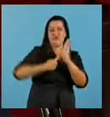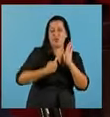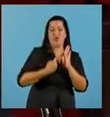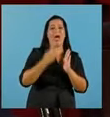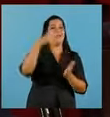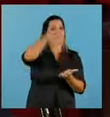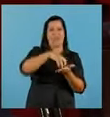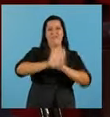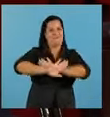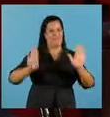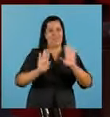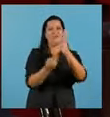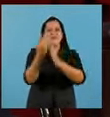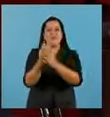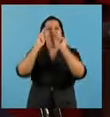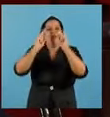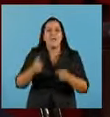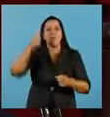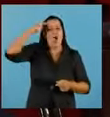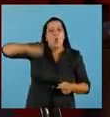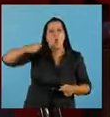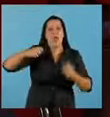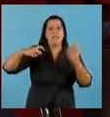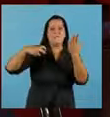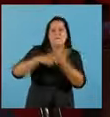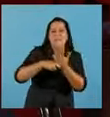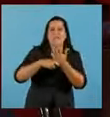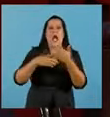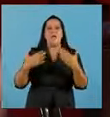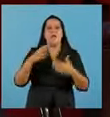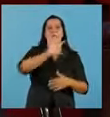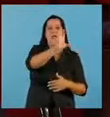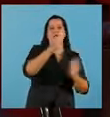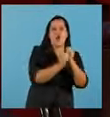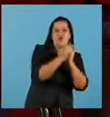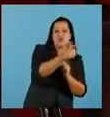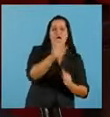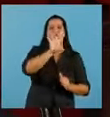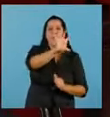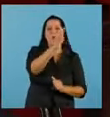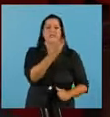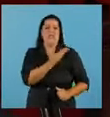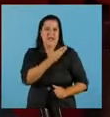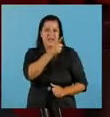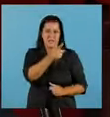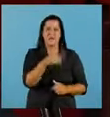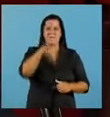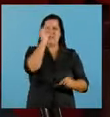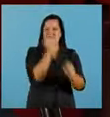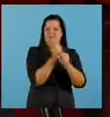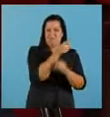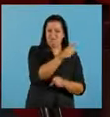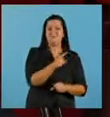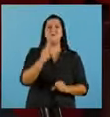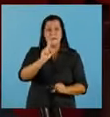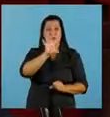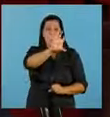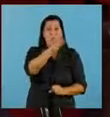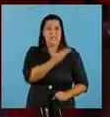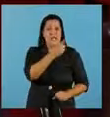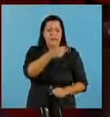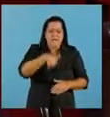local y aumenta la actuación de jueces y fiscales en la zona de Rosario y Santa Fe. En esta última provincia vamos a impulsar